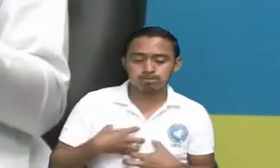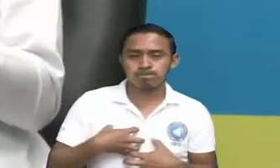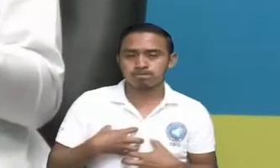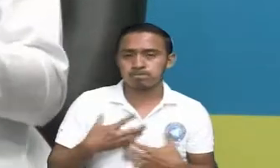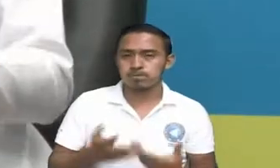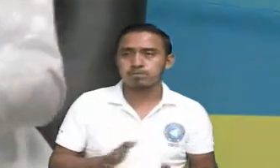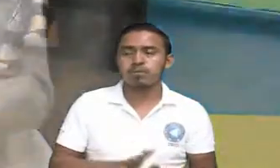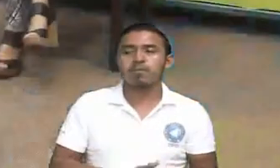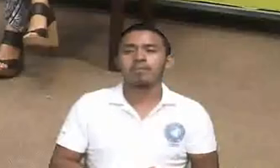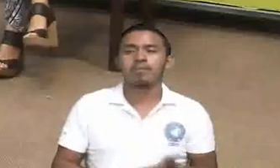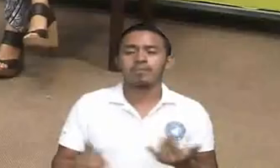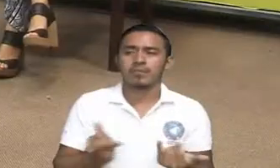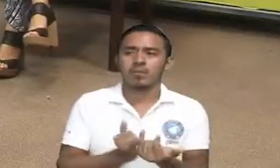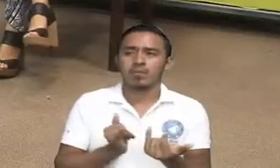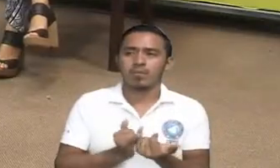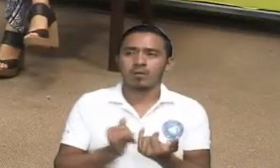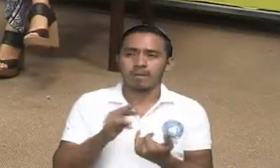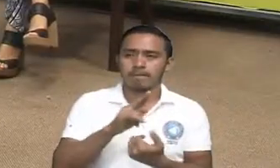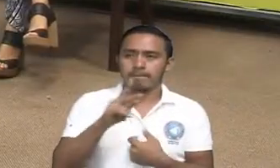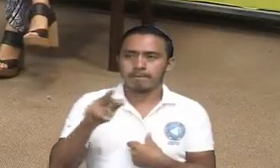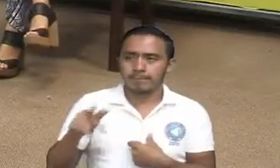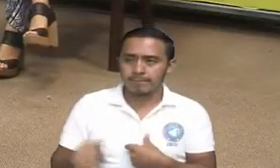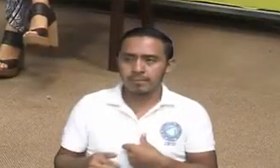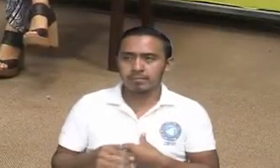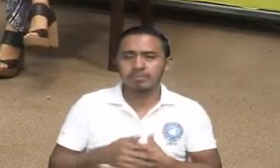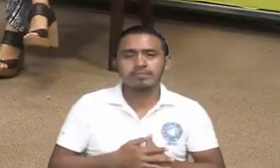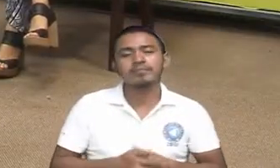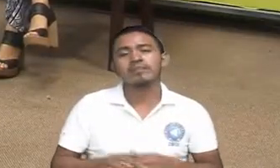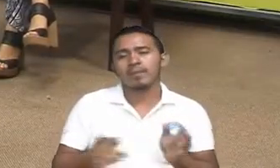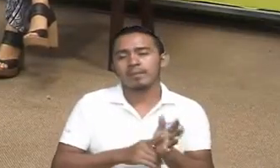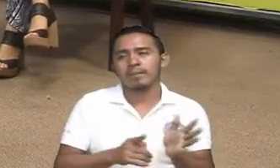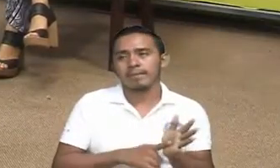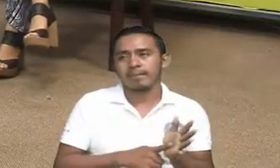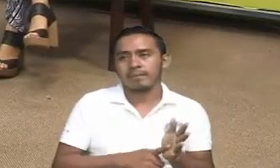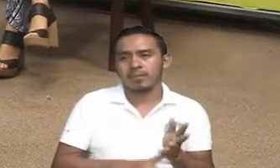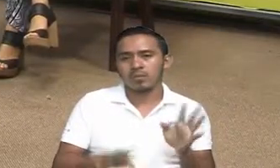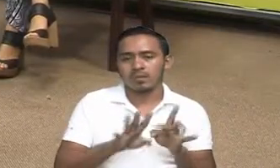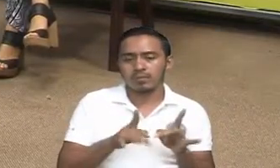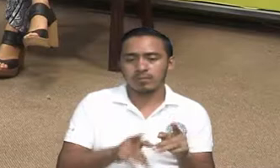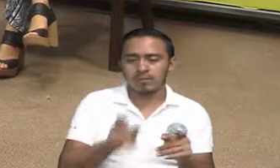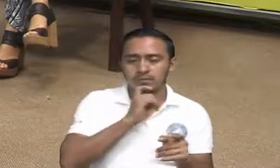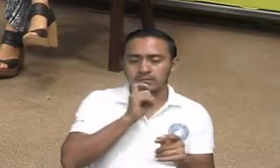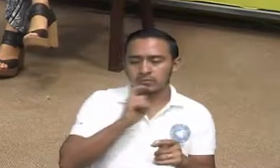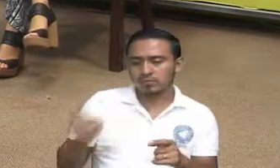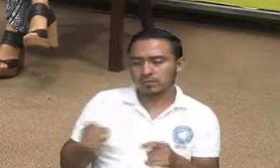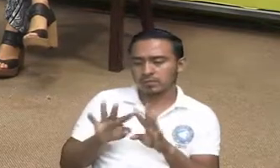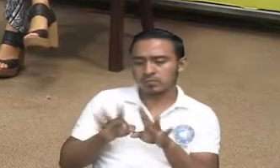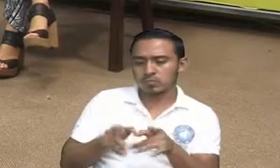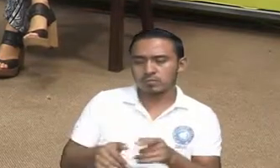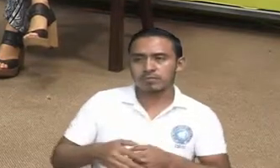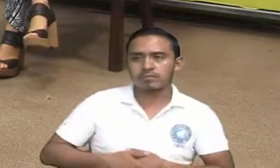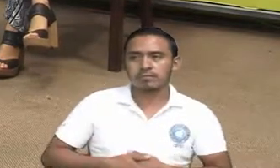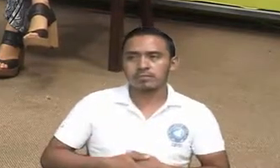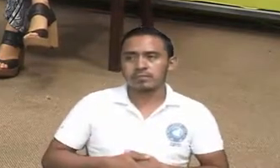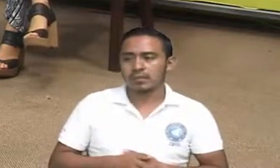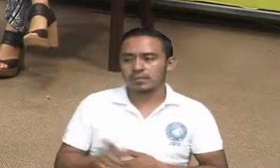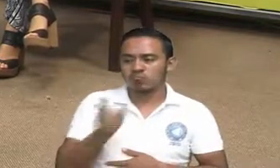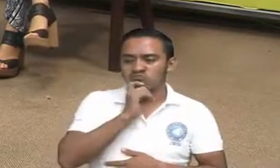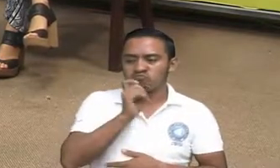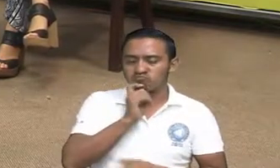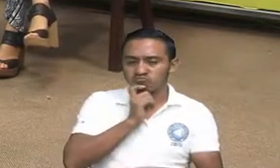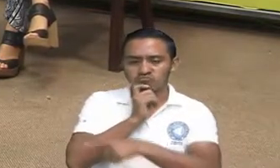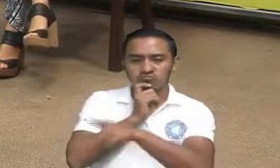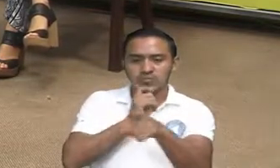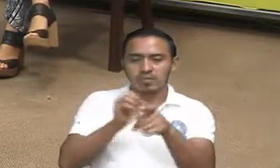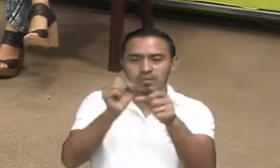mío. Incluso con el mismo sexo. Ajá, o sea, puede por ejemplo, ser. Una mujer está celosa de su marido. Así. Y lo cela con su amigo. Con su amigo.